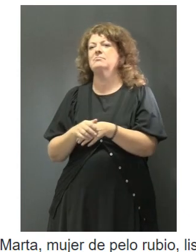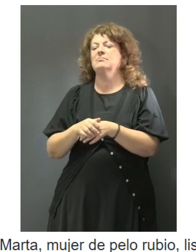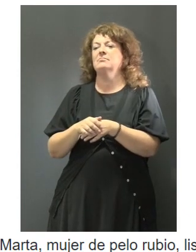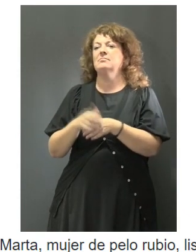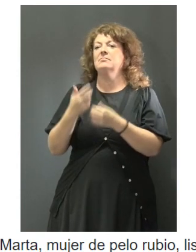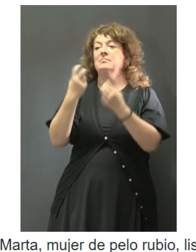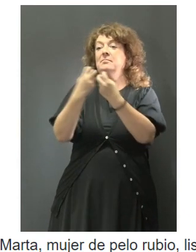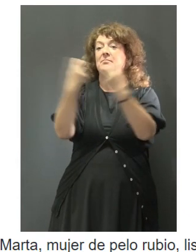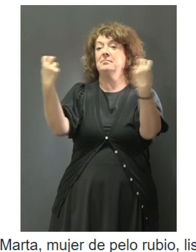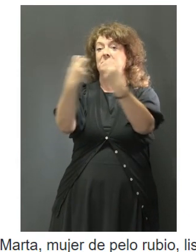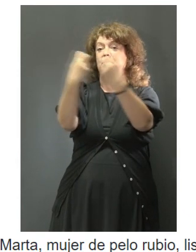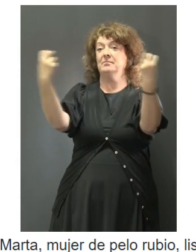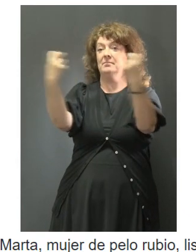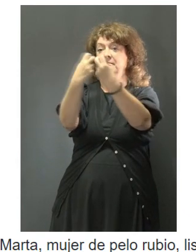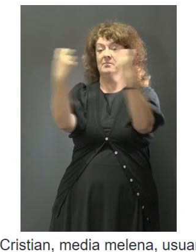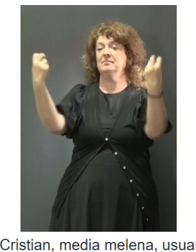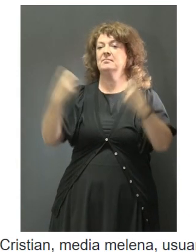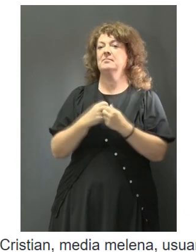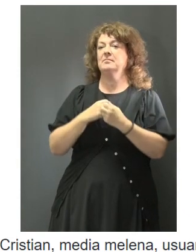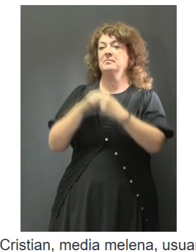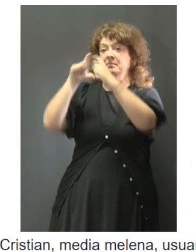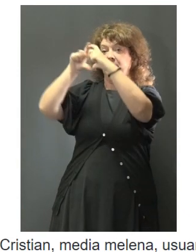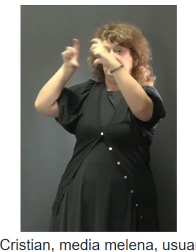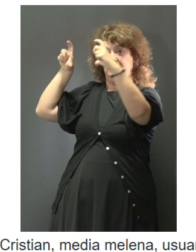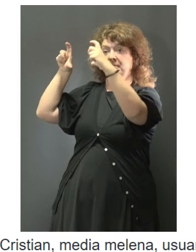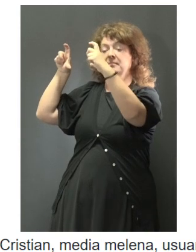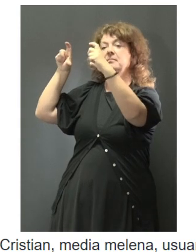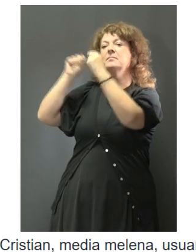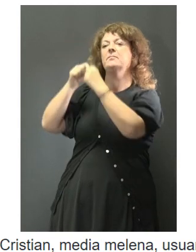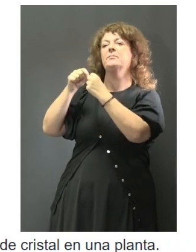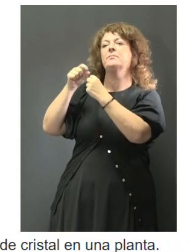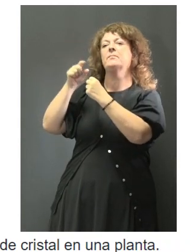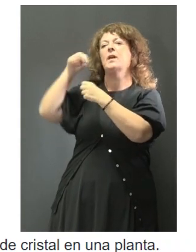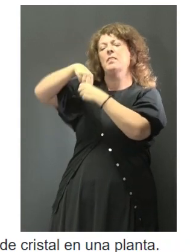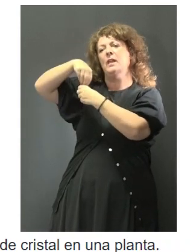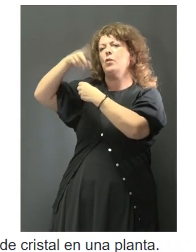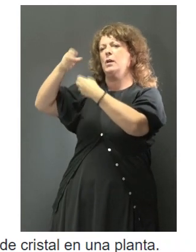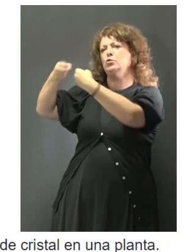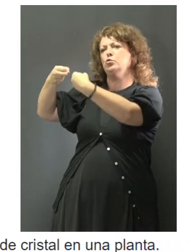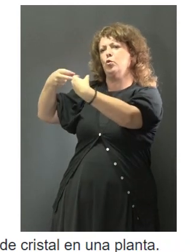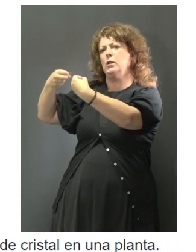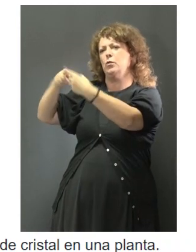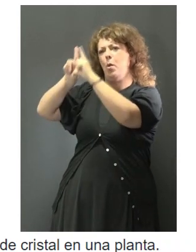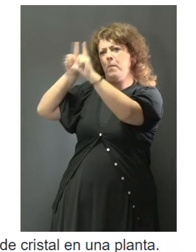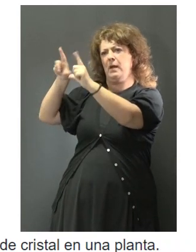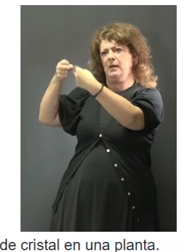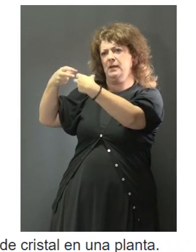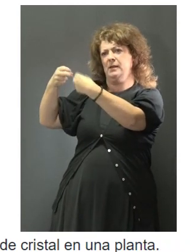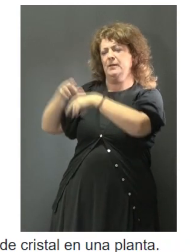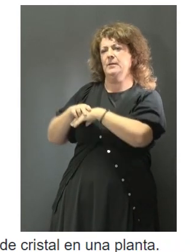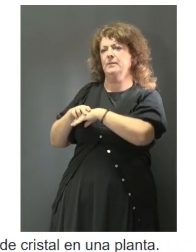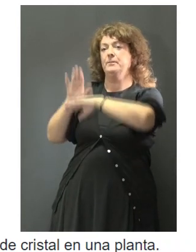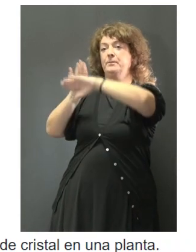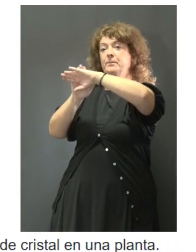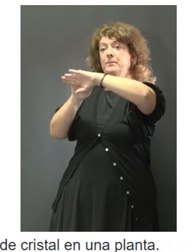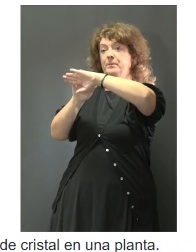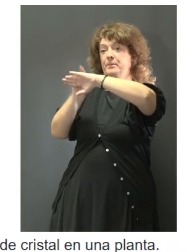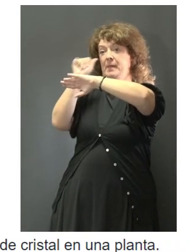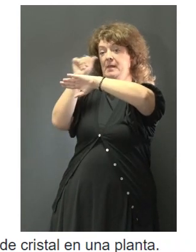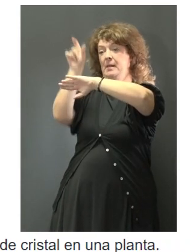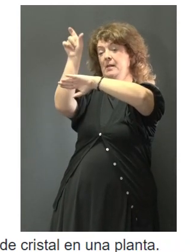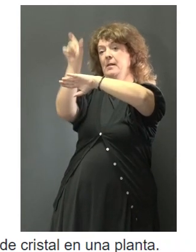en línea, en la parte inferior de la pantalla encontrarán el subtitulado. En la esquina inferior